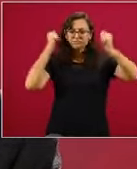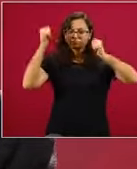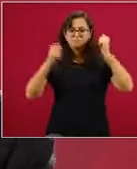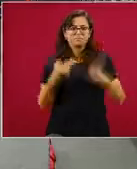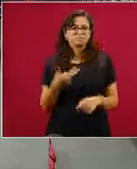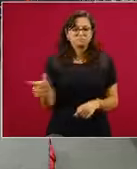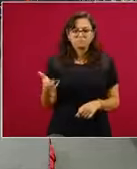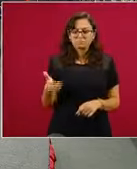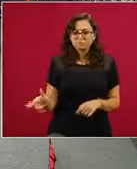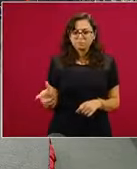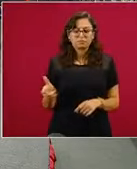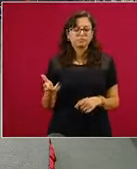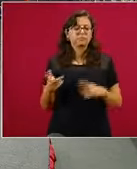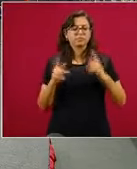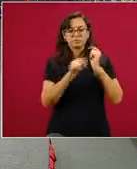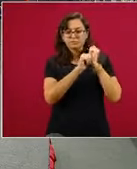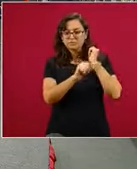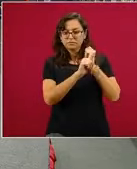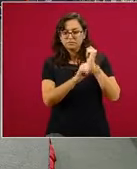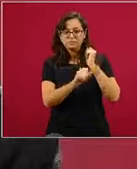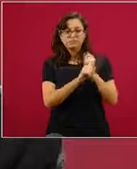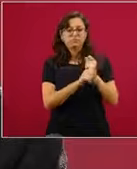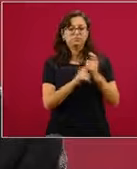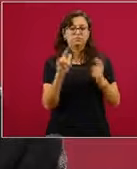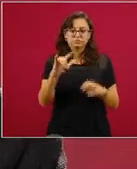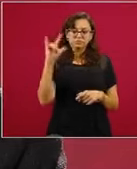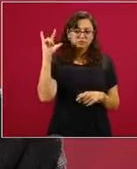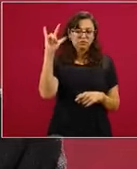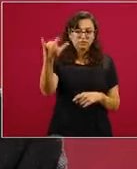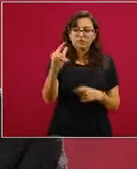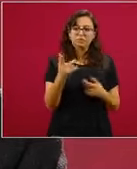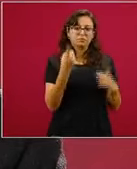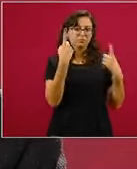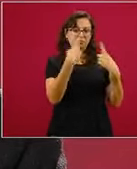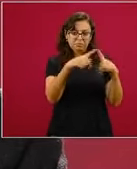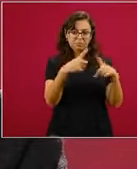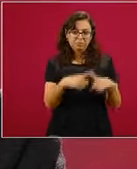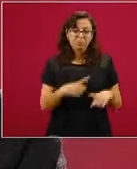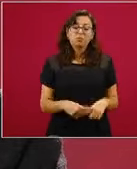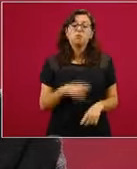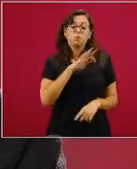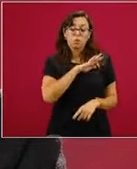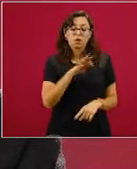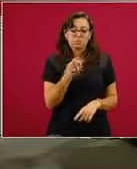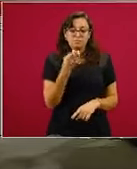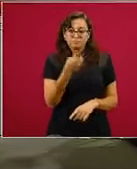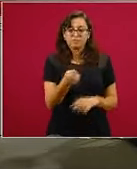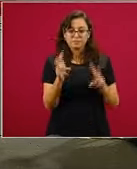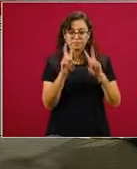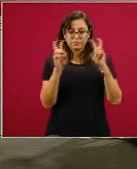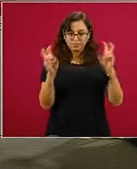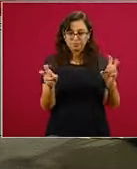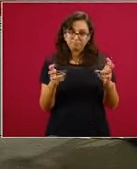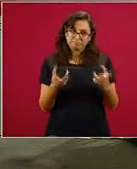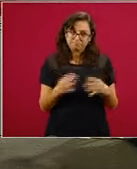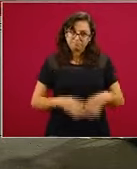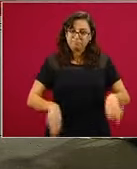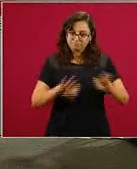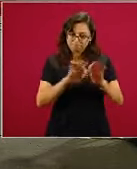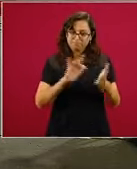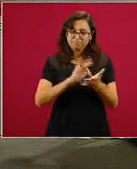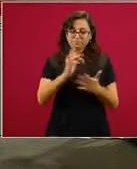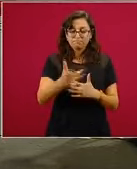los restaurantes, el transporte aéreo, etcétera, etcétera. Pero gracias por mencionarlo. Sobre